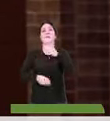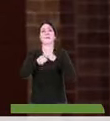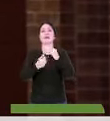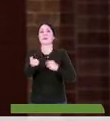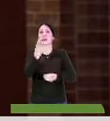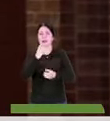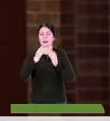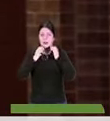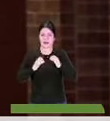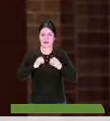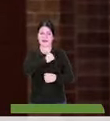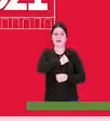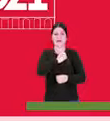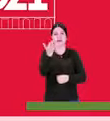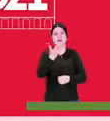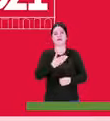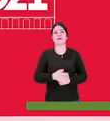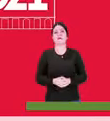favor.